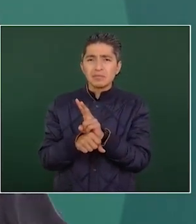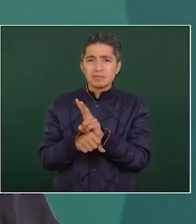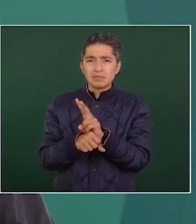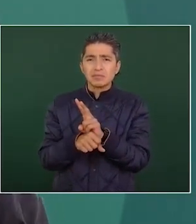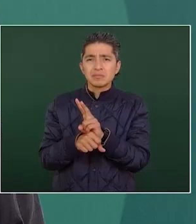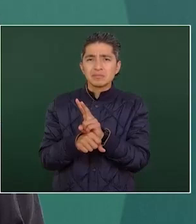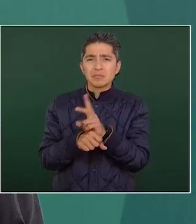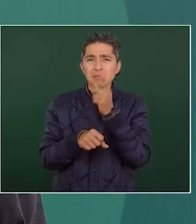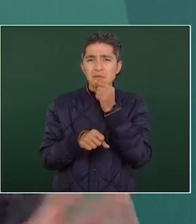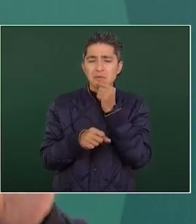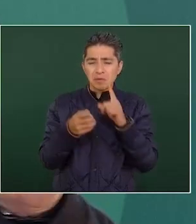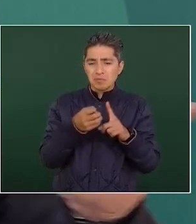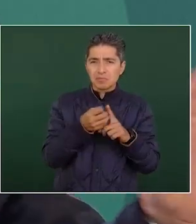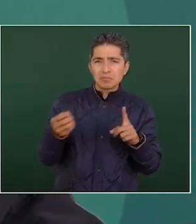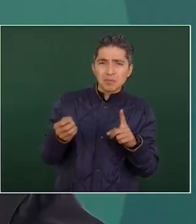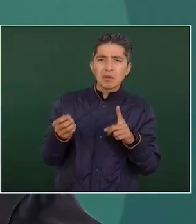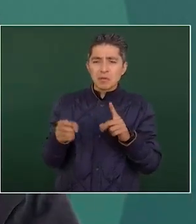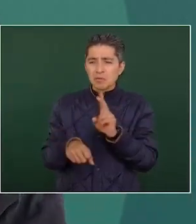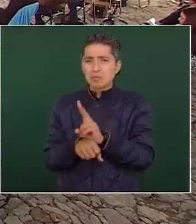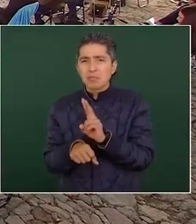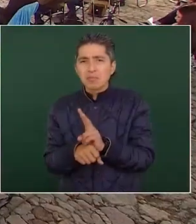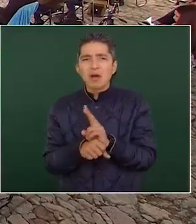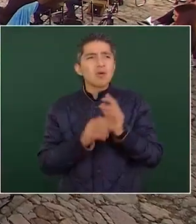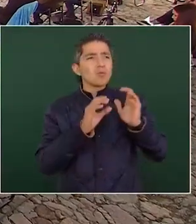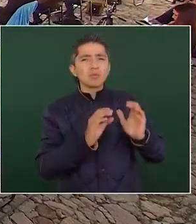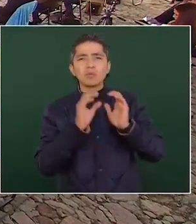el orden, protegiendo bienes,